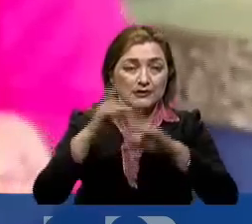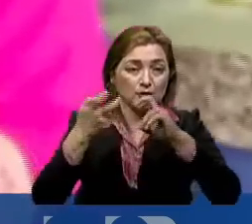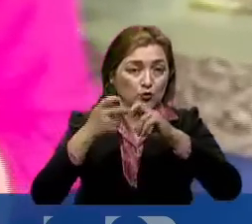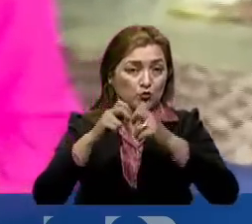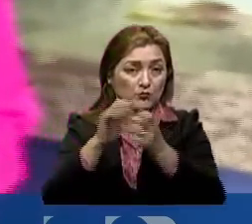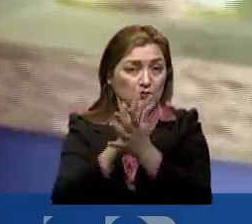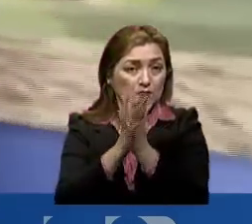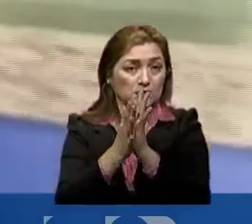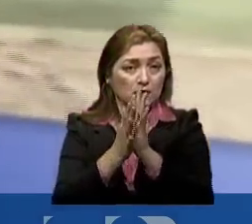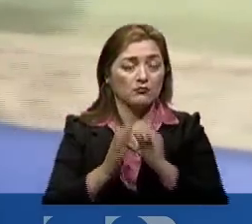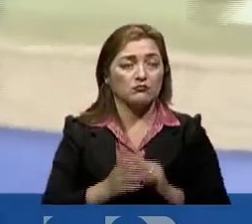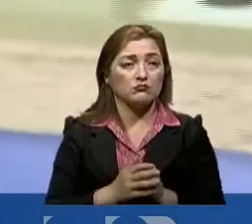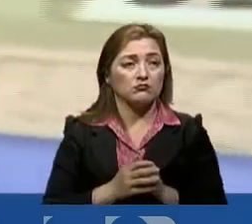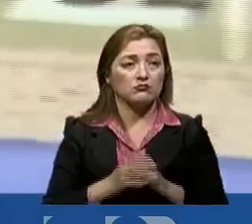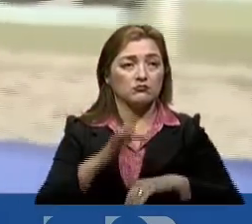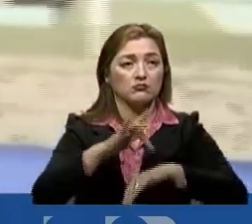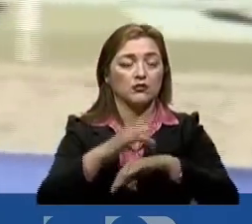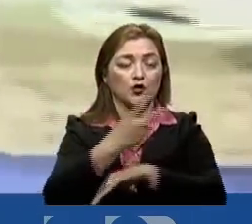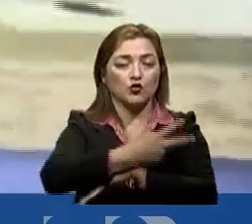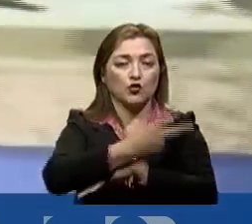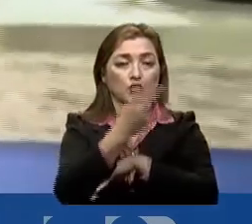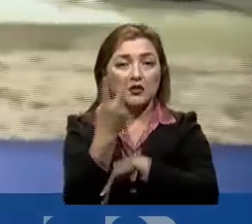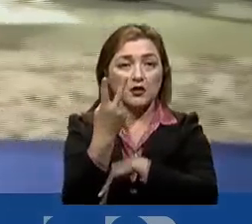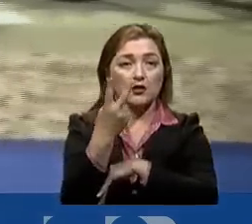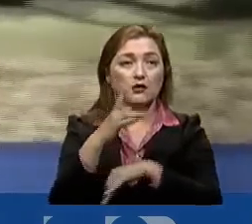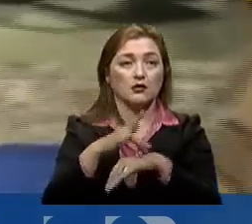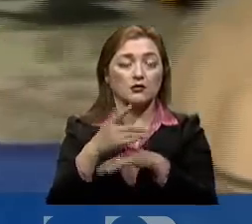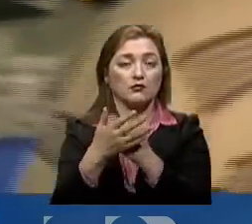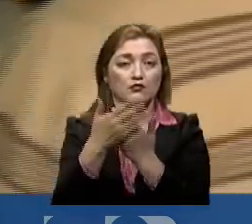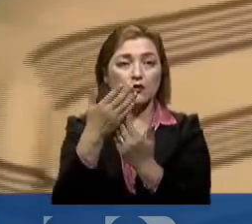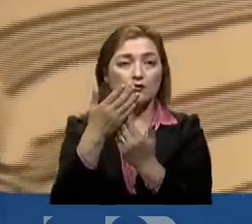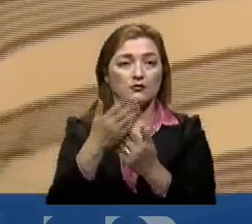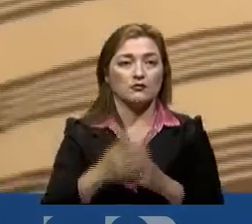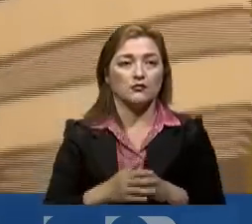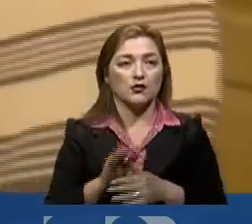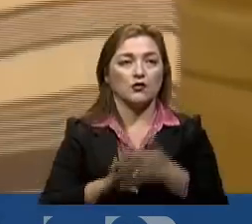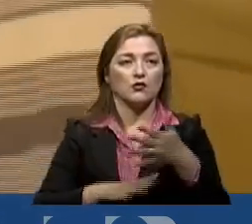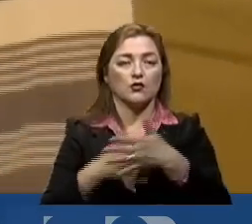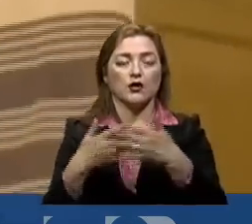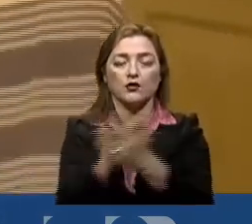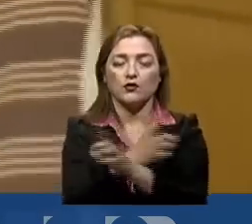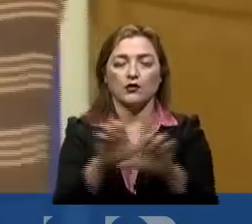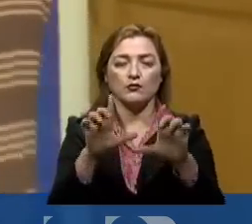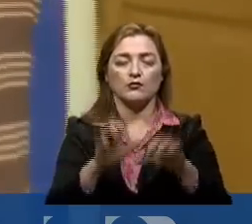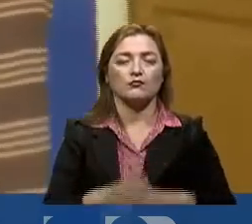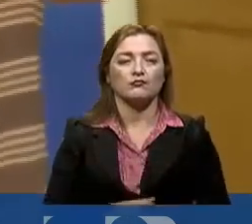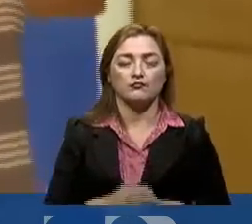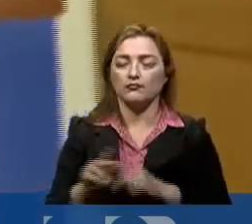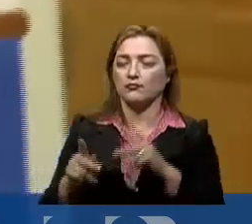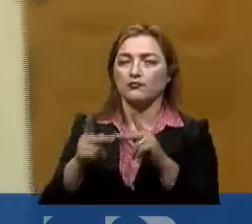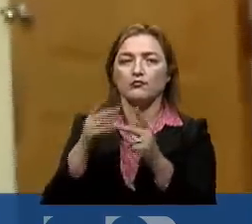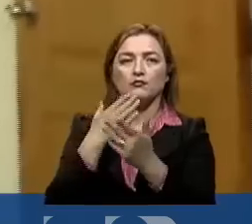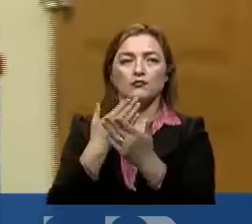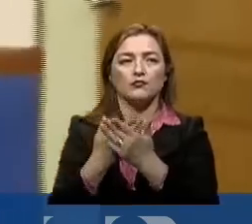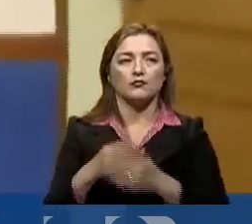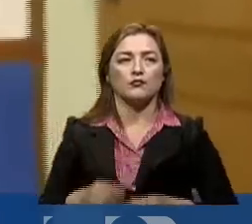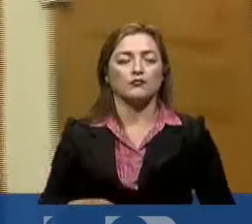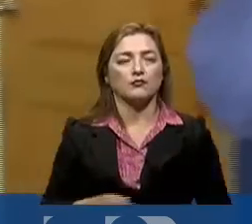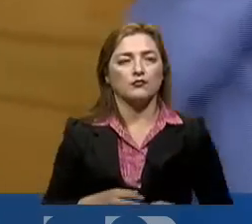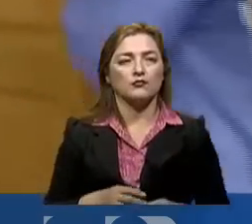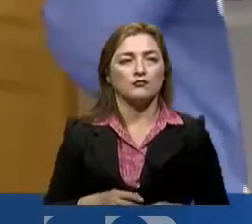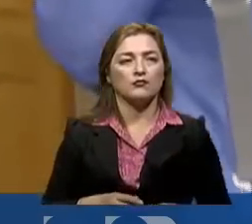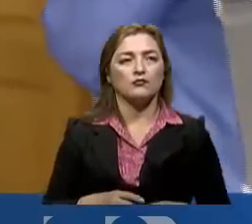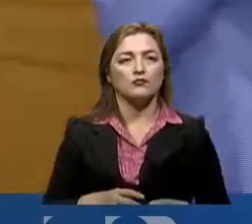problema? No, la tomé hace unos dos días y fue fácil, simplemente el horario estaba libre. Perfecto, muchas gracias. Bueno, compañeras,